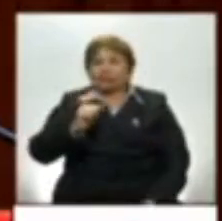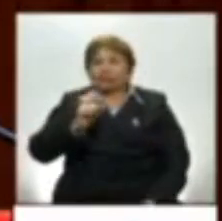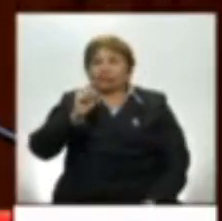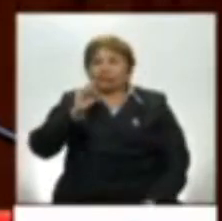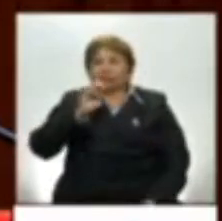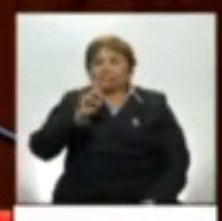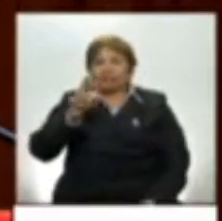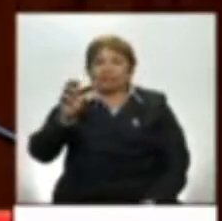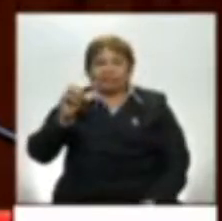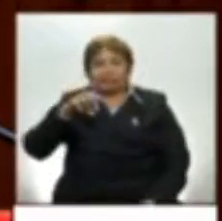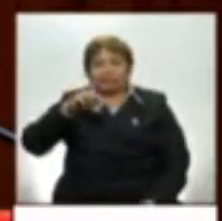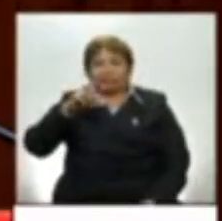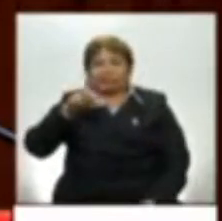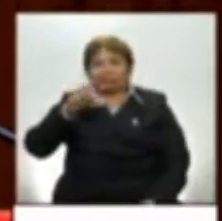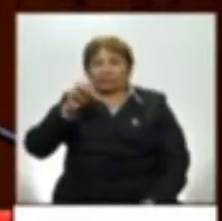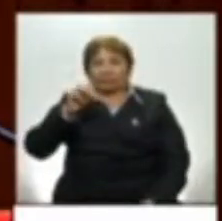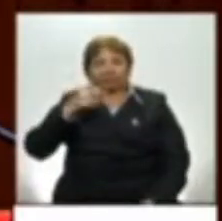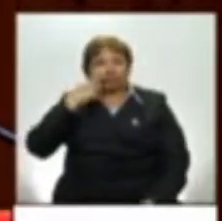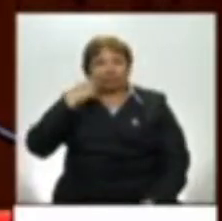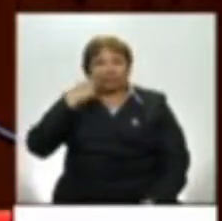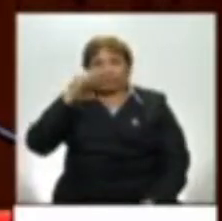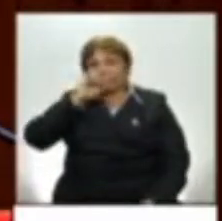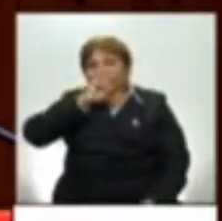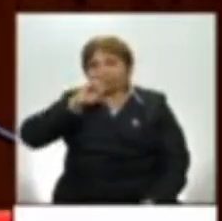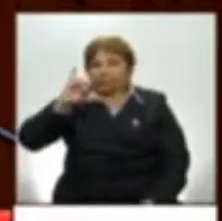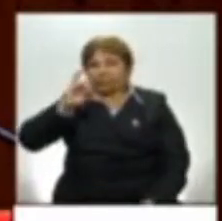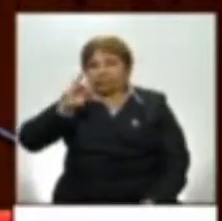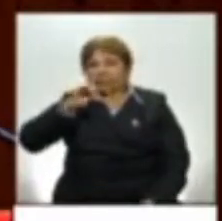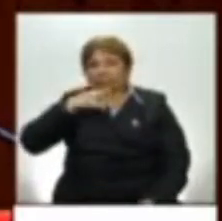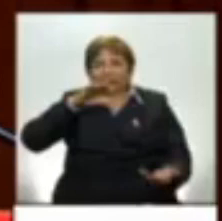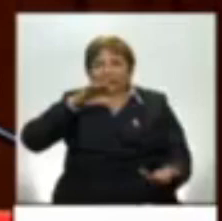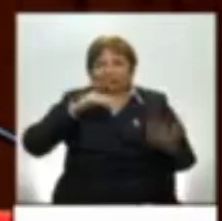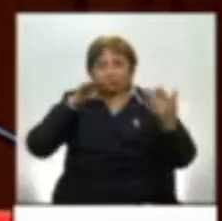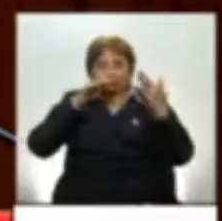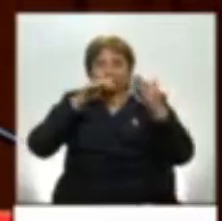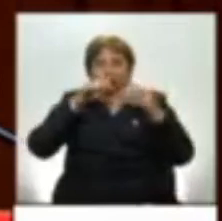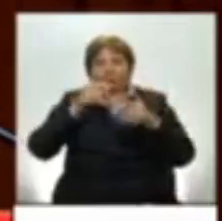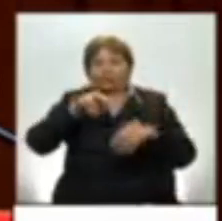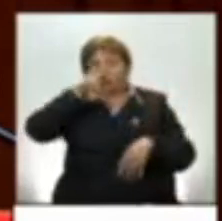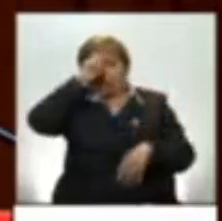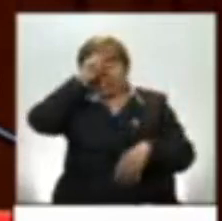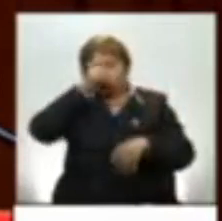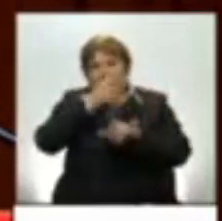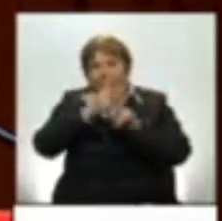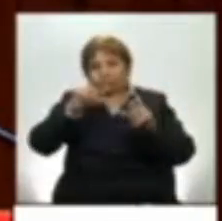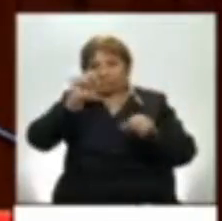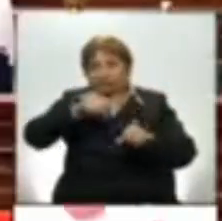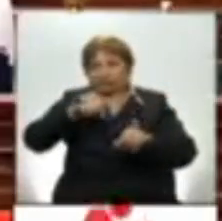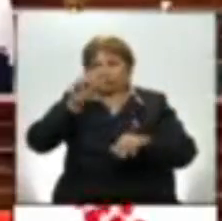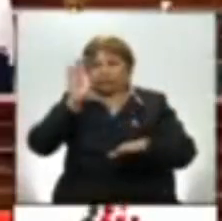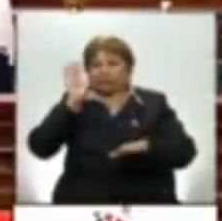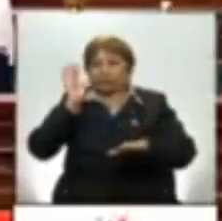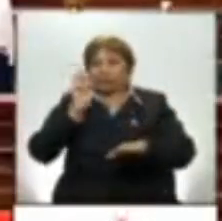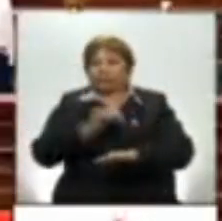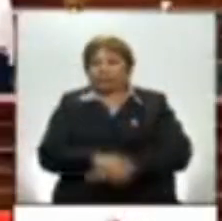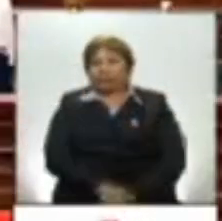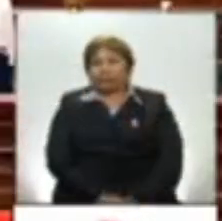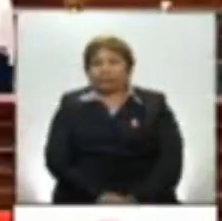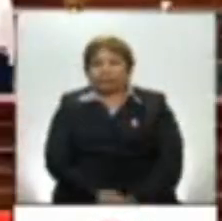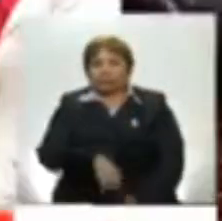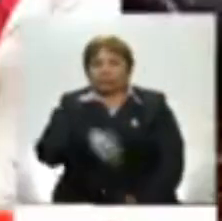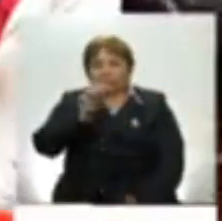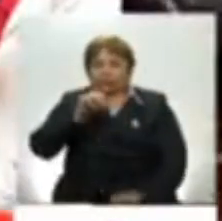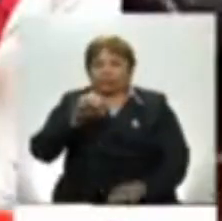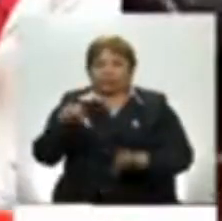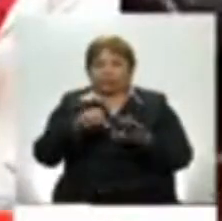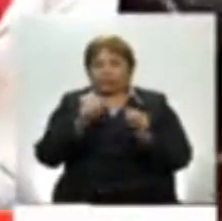Palomino y por los grandes hombres de izquierda que perecieron en su lucha por un Perú libre. Sí, juro. Si así lo